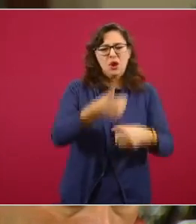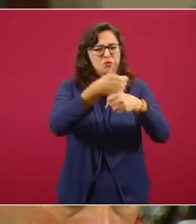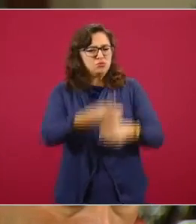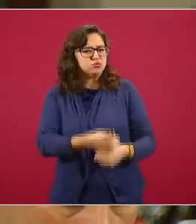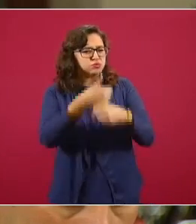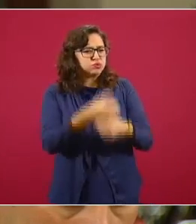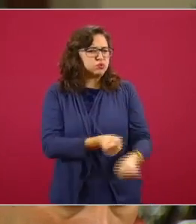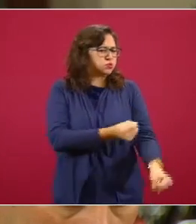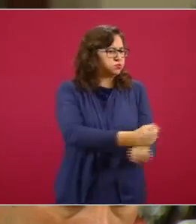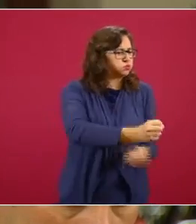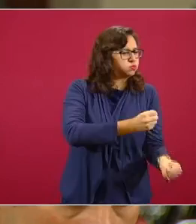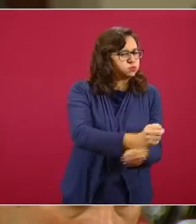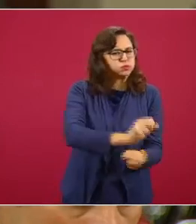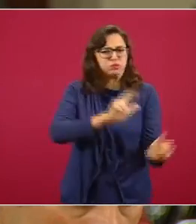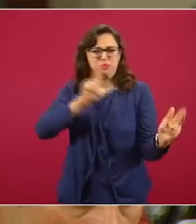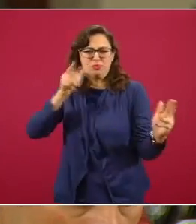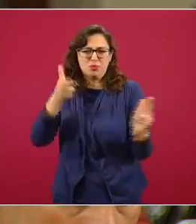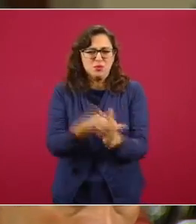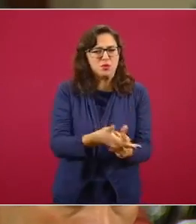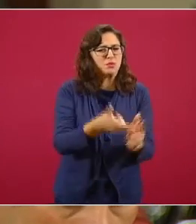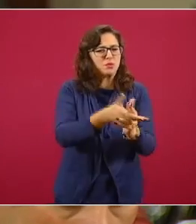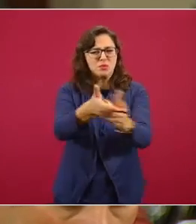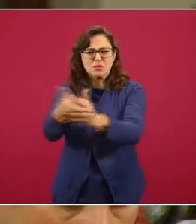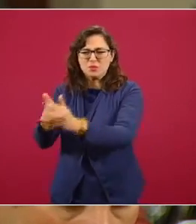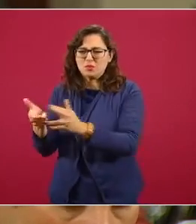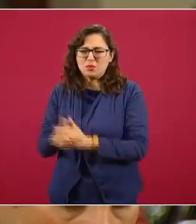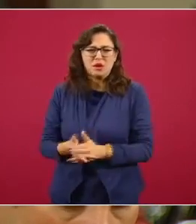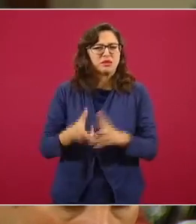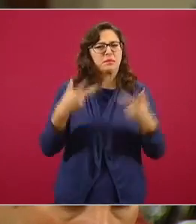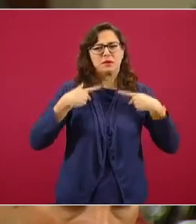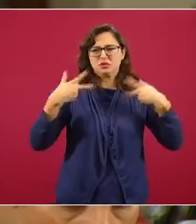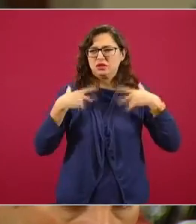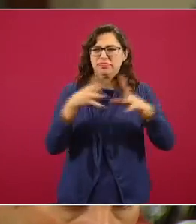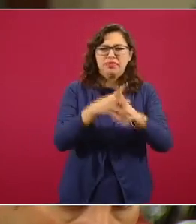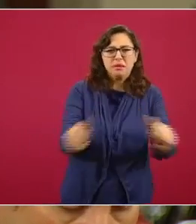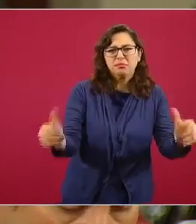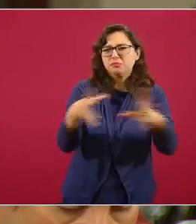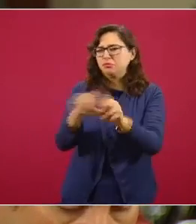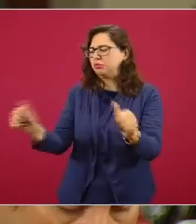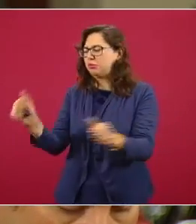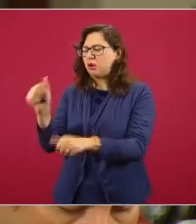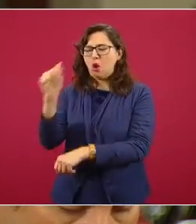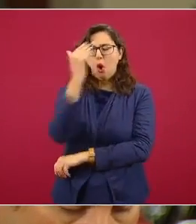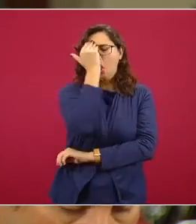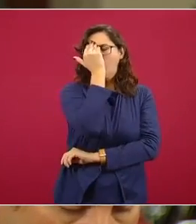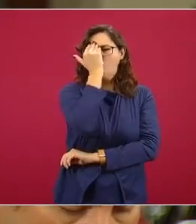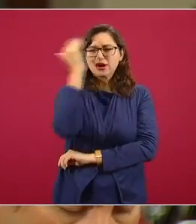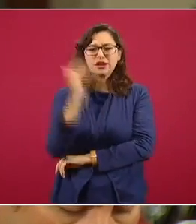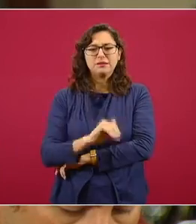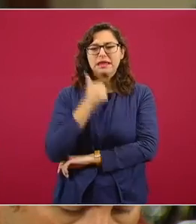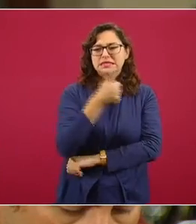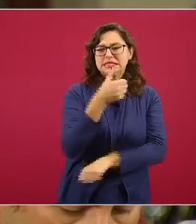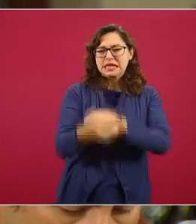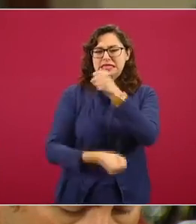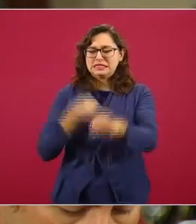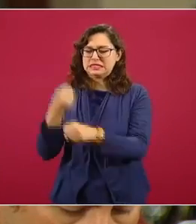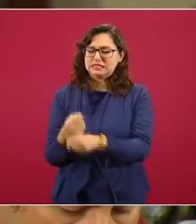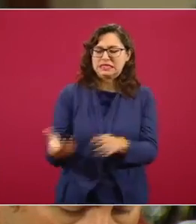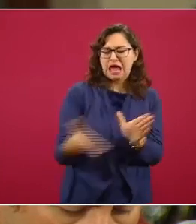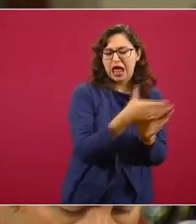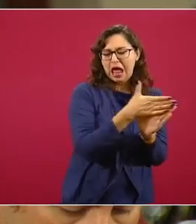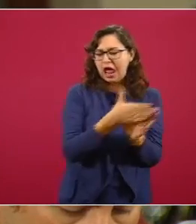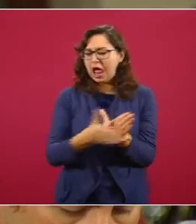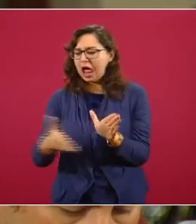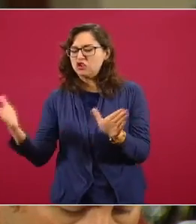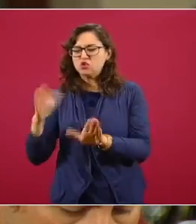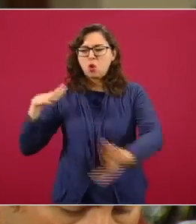migraciones forzosas cometidas durante aquel sexenio negro de Felipe Calderón, entre otros delitos considerados de lesa humanidad,